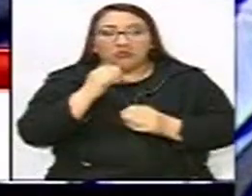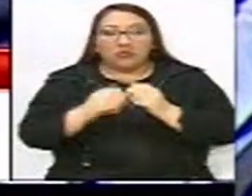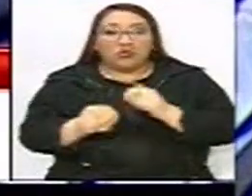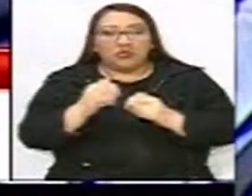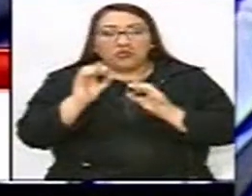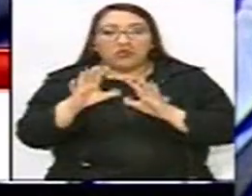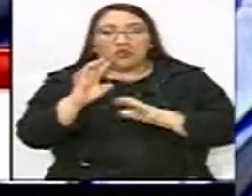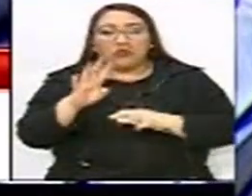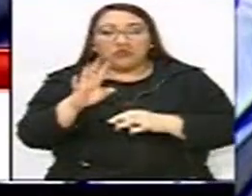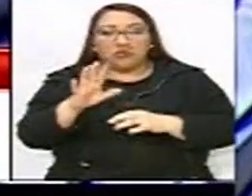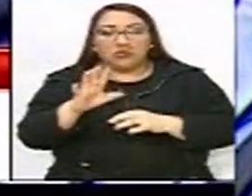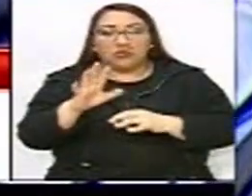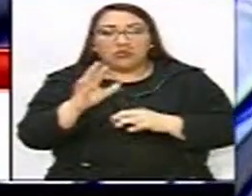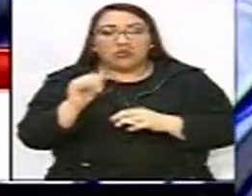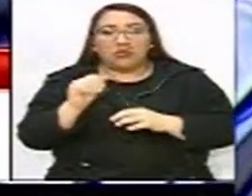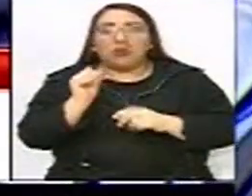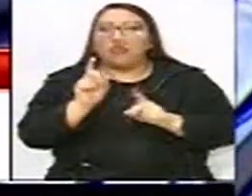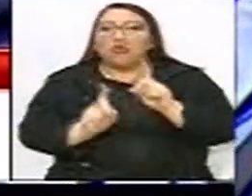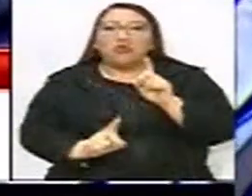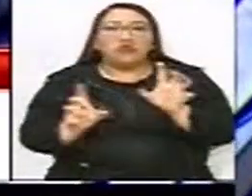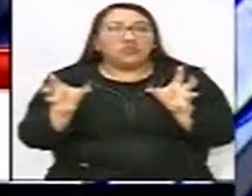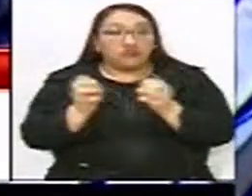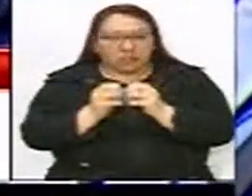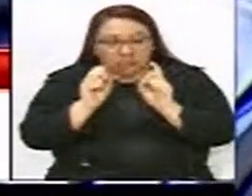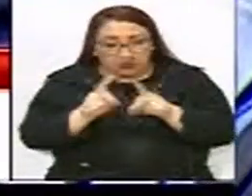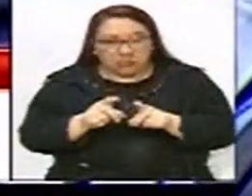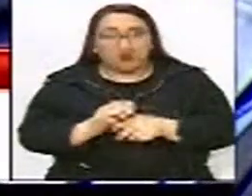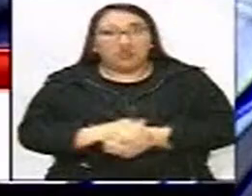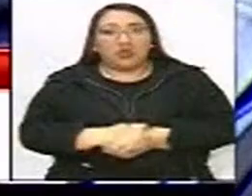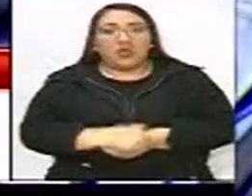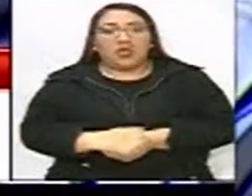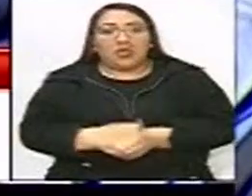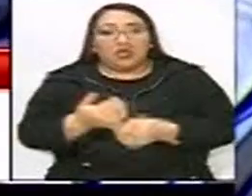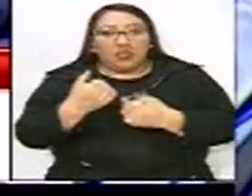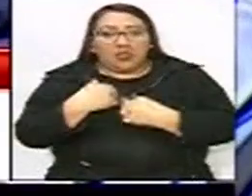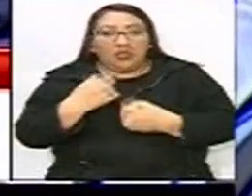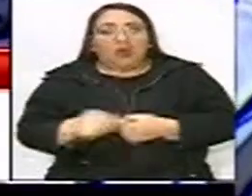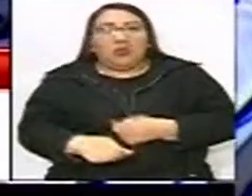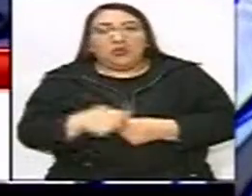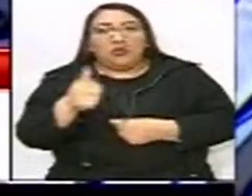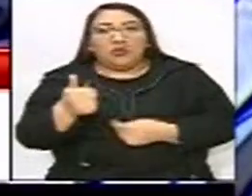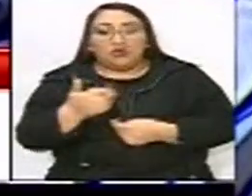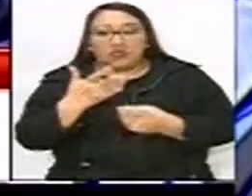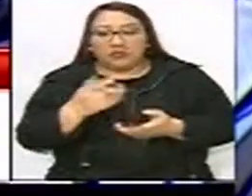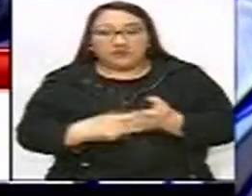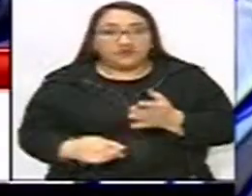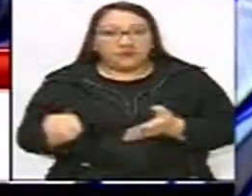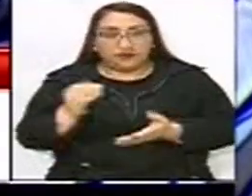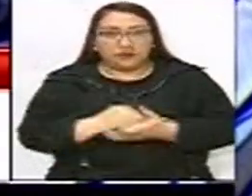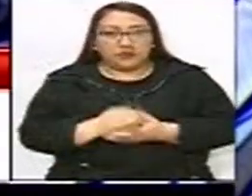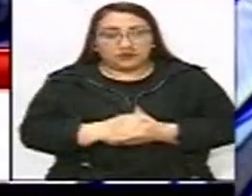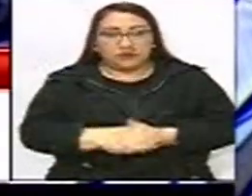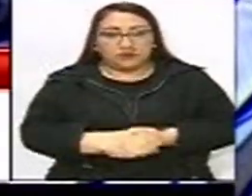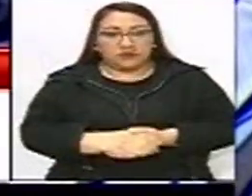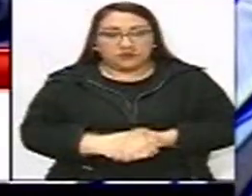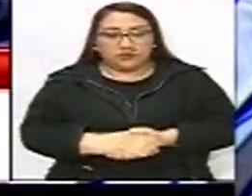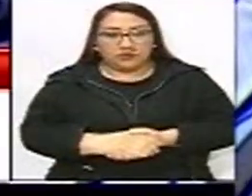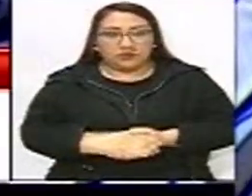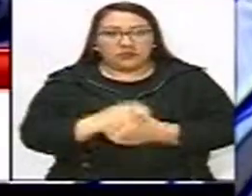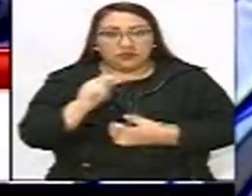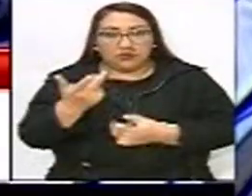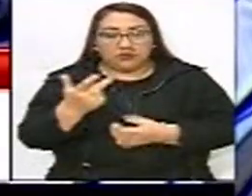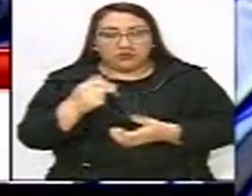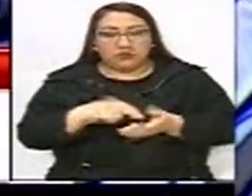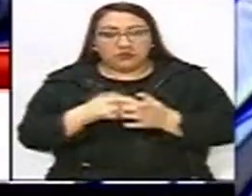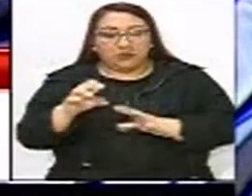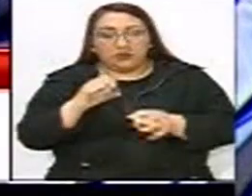de 10.45 a 11.46. Tenemos otro asunto adicional en el tercer